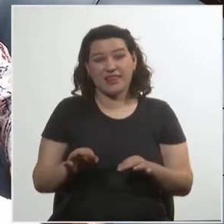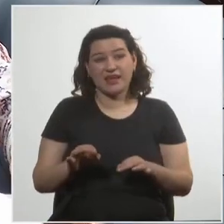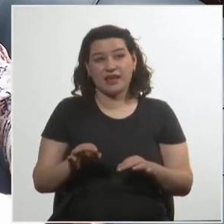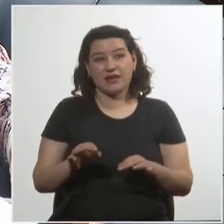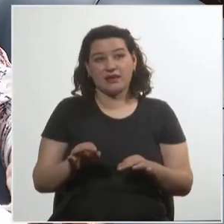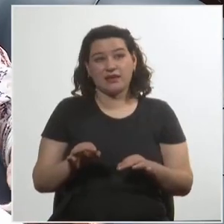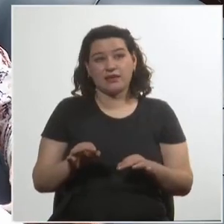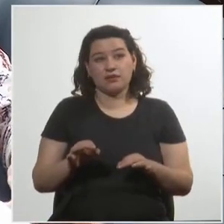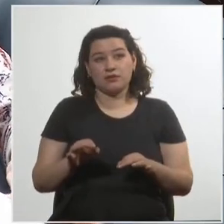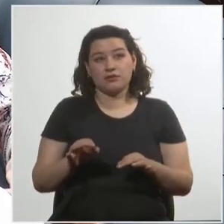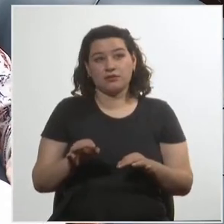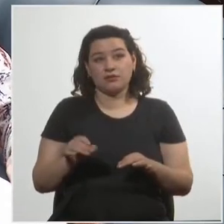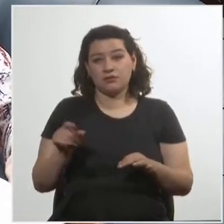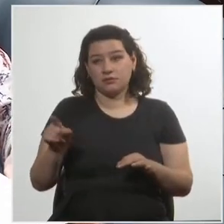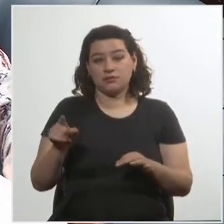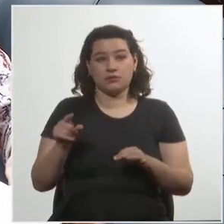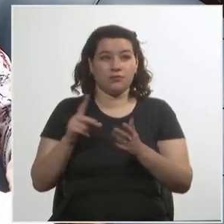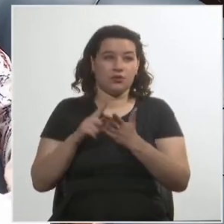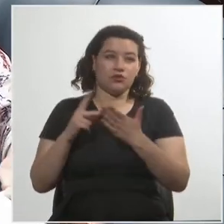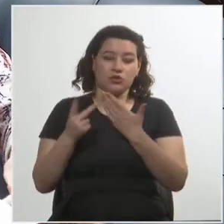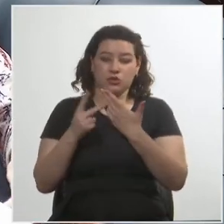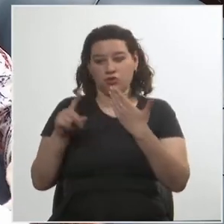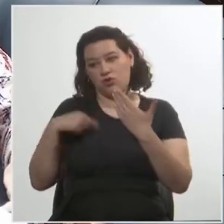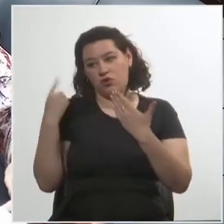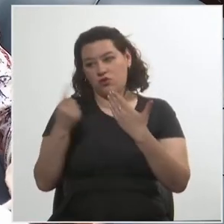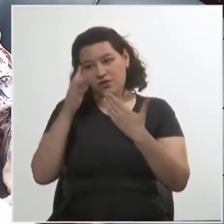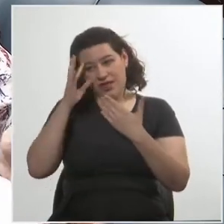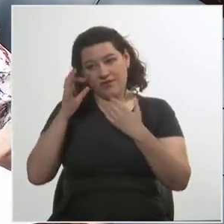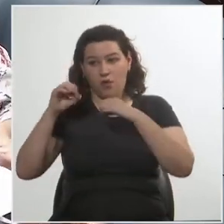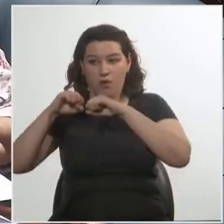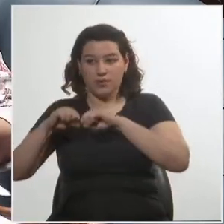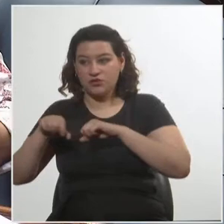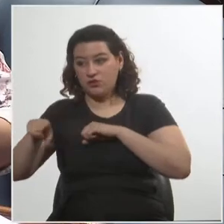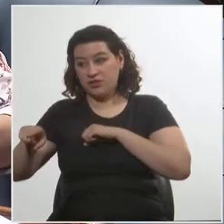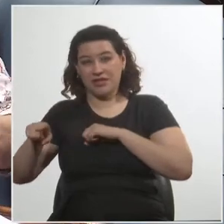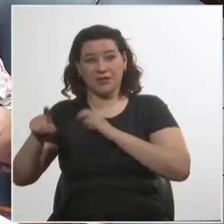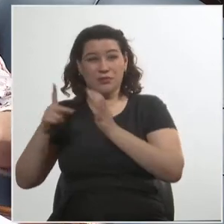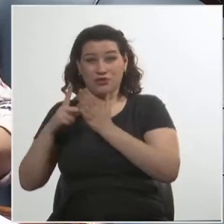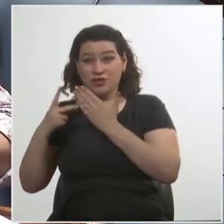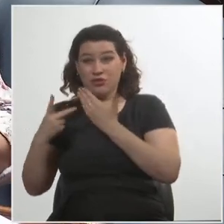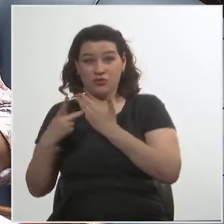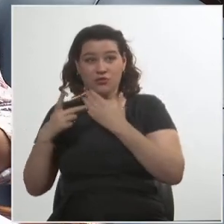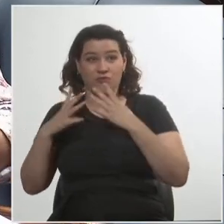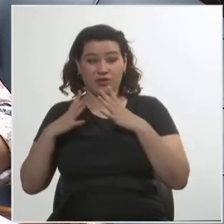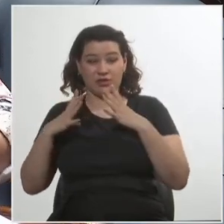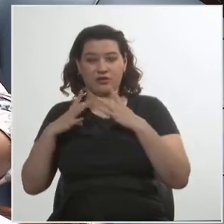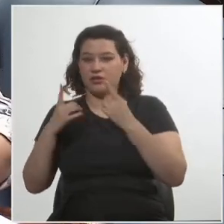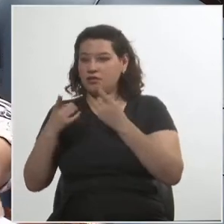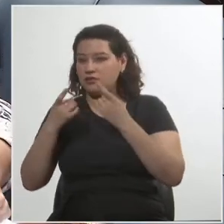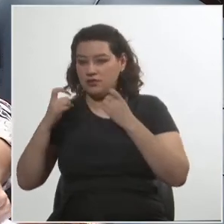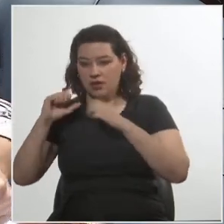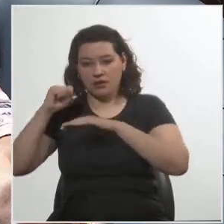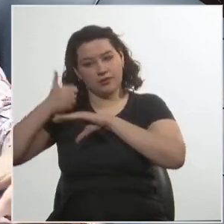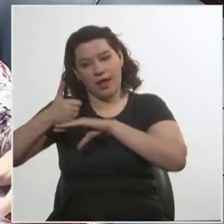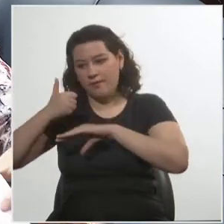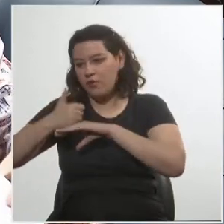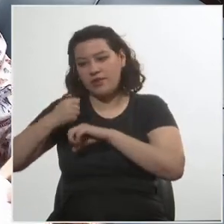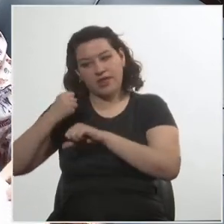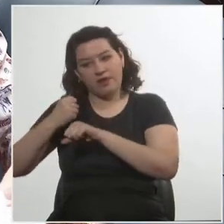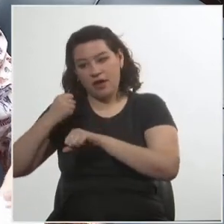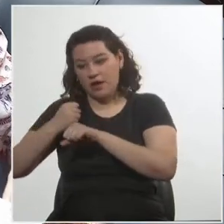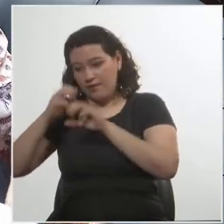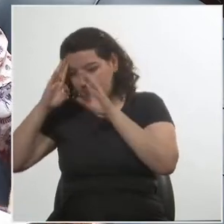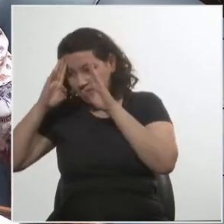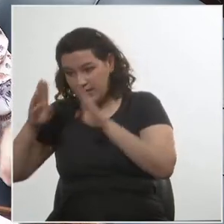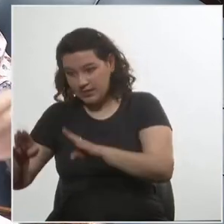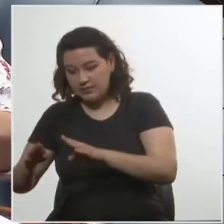era un proyecto que como sabemos todo lo que estábamos en la comisión requería que estuviésemos y requería a trabajar